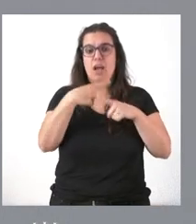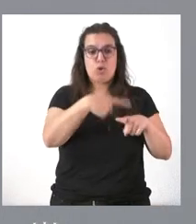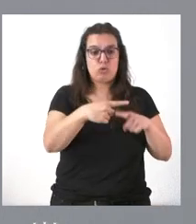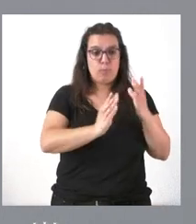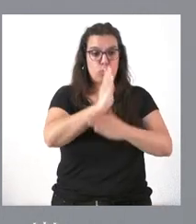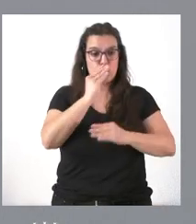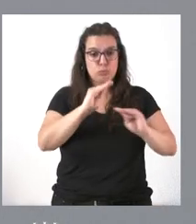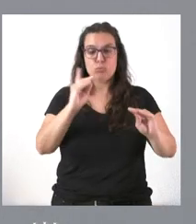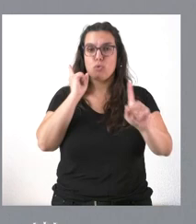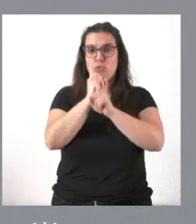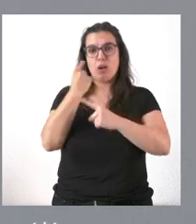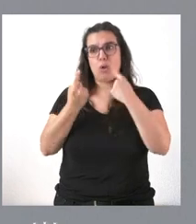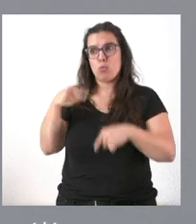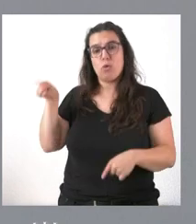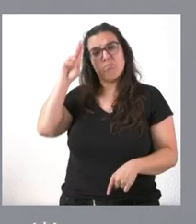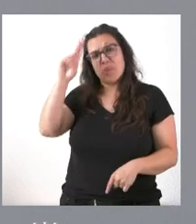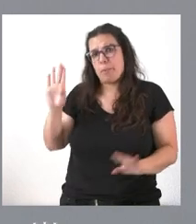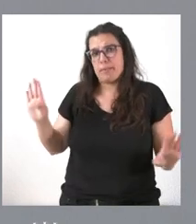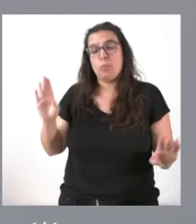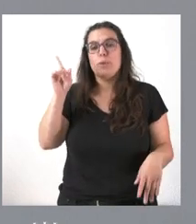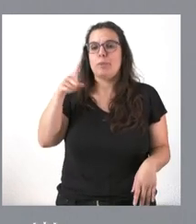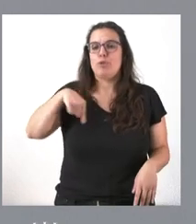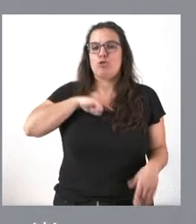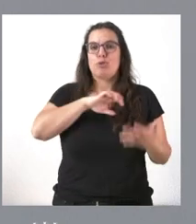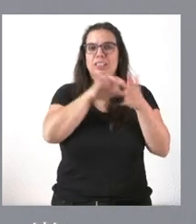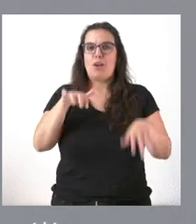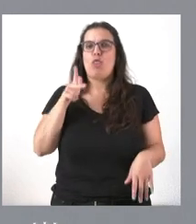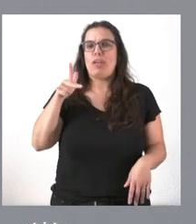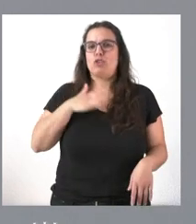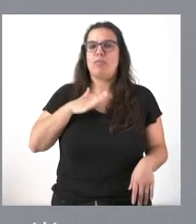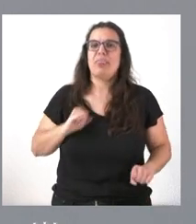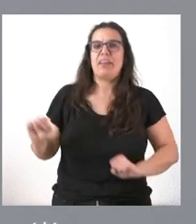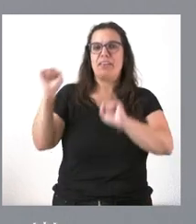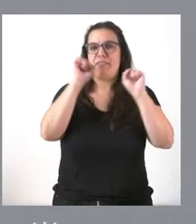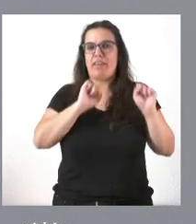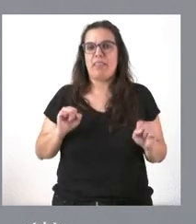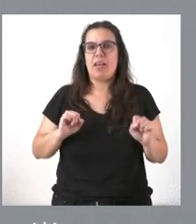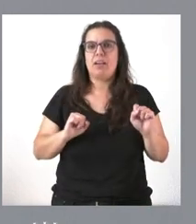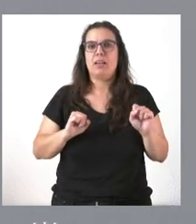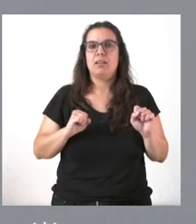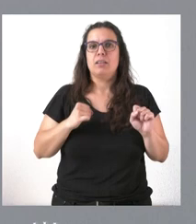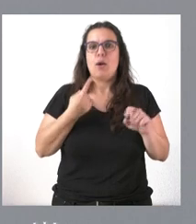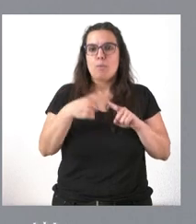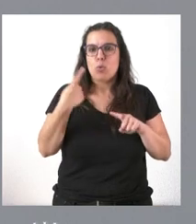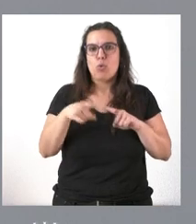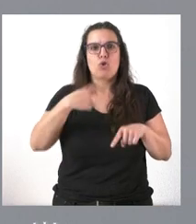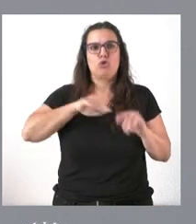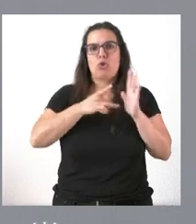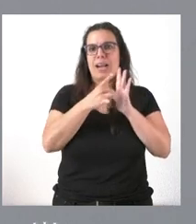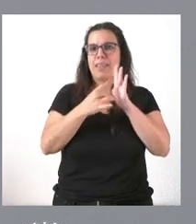pero también Castilla y león tiene derecho a defender que tenemos unas producciones del máximo nivel de calidad